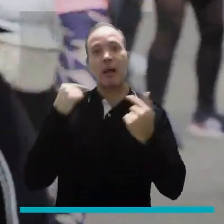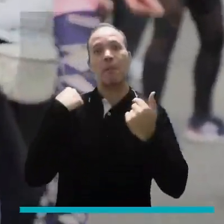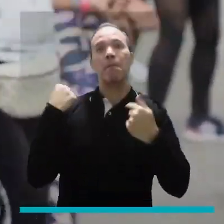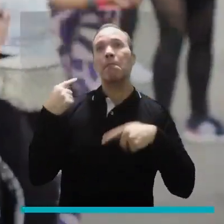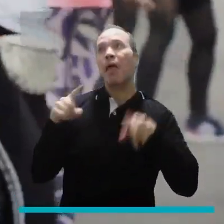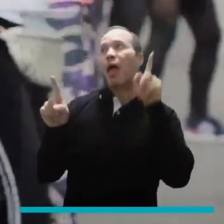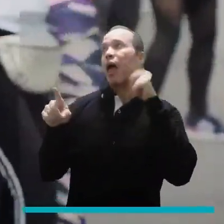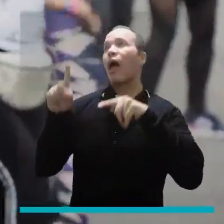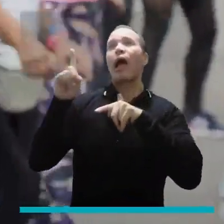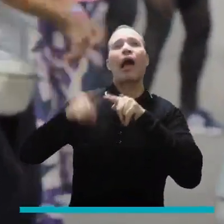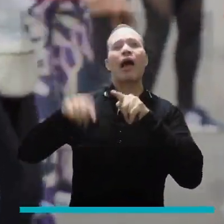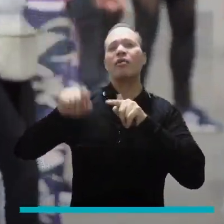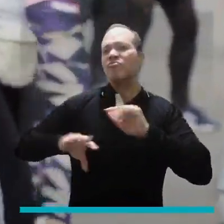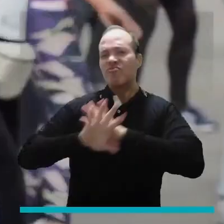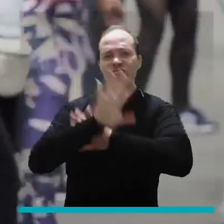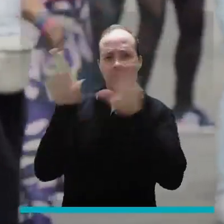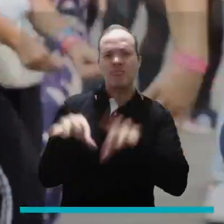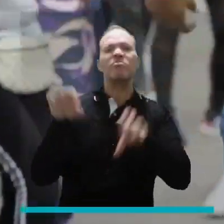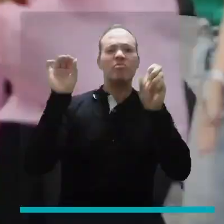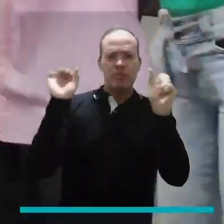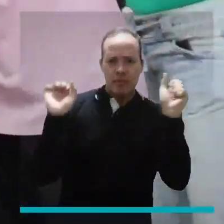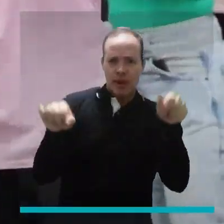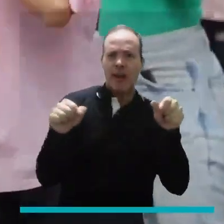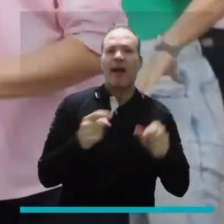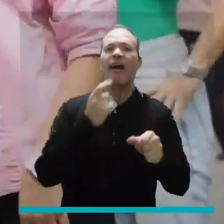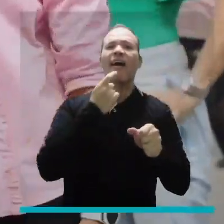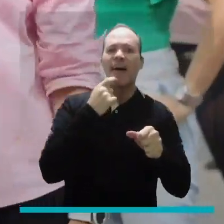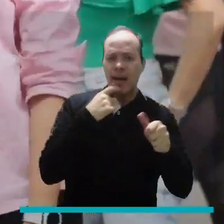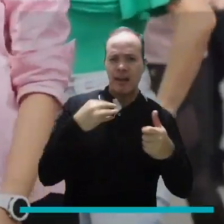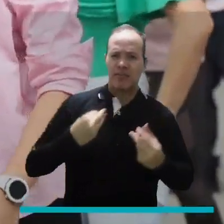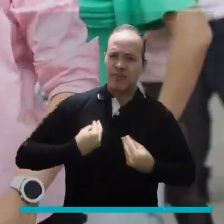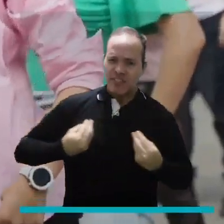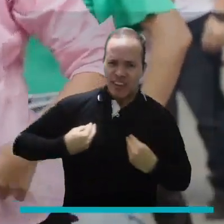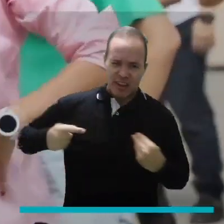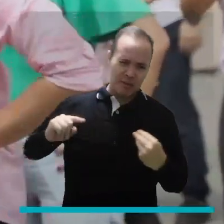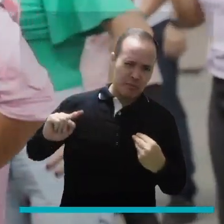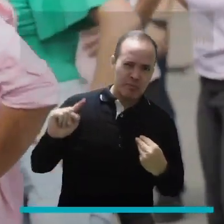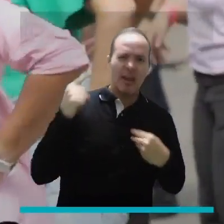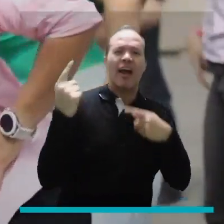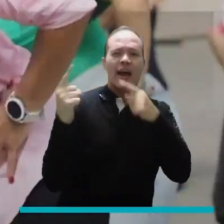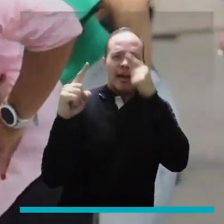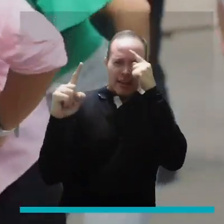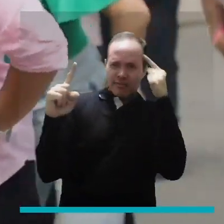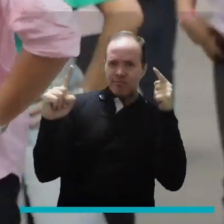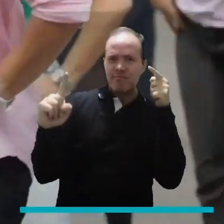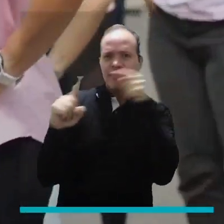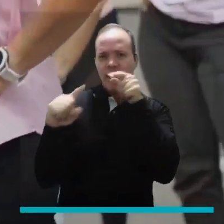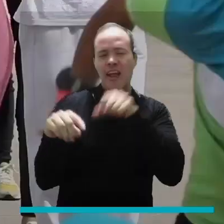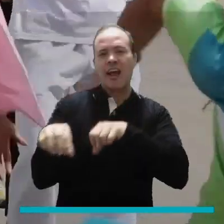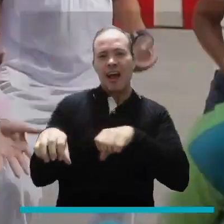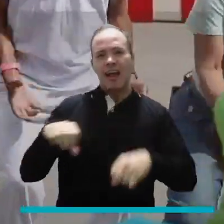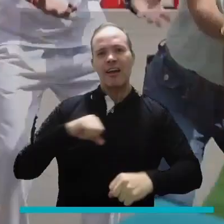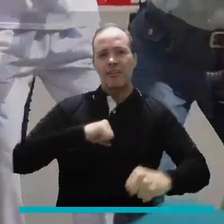ni excusas ni pretextos. Hágale, la vida va primero.